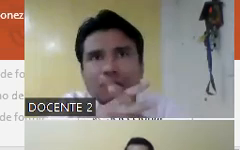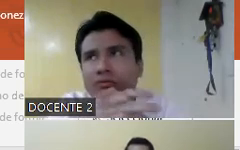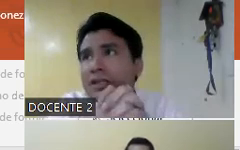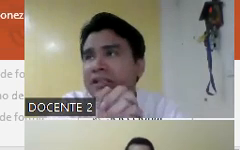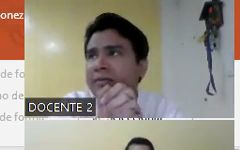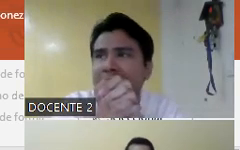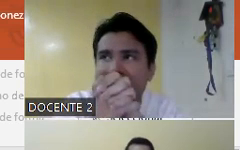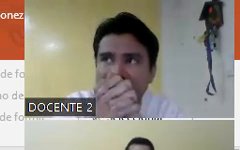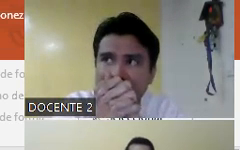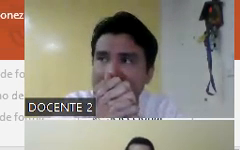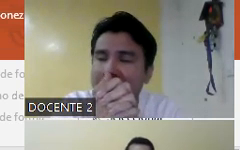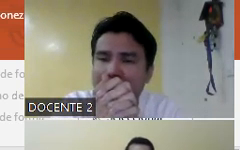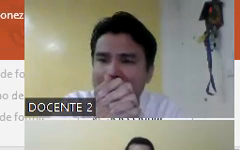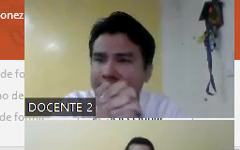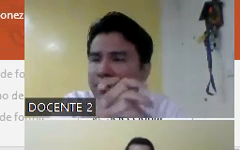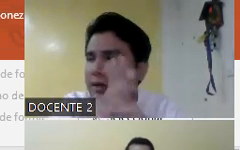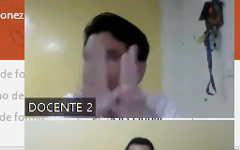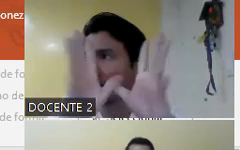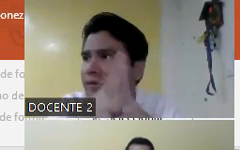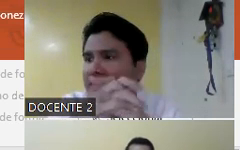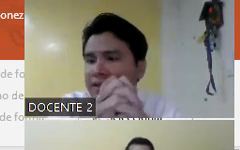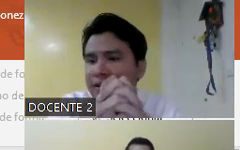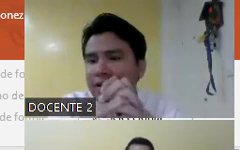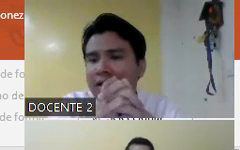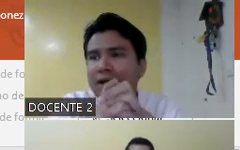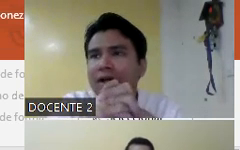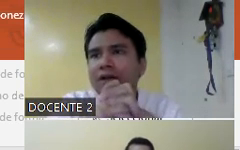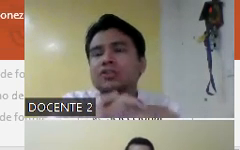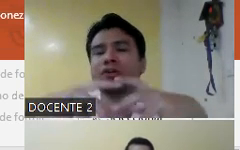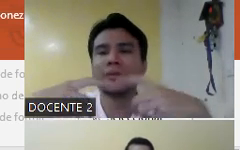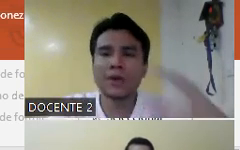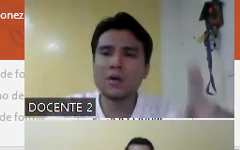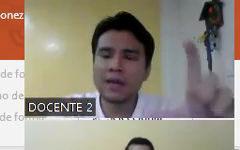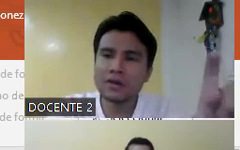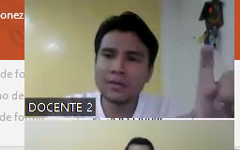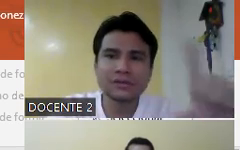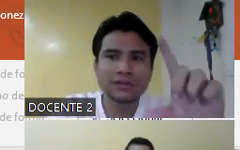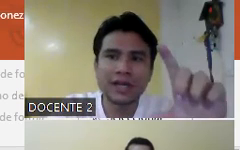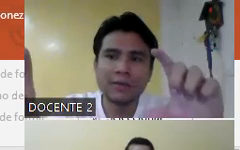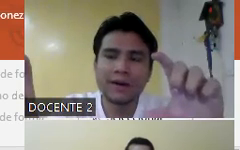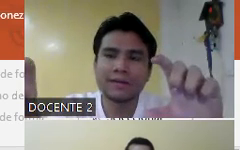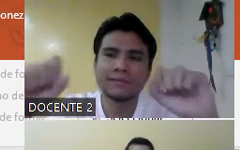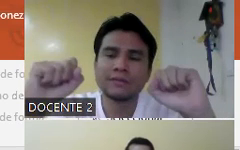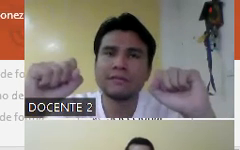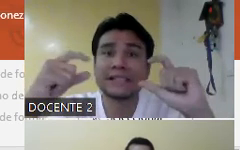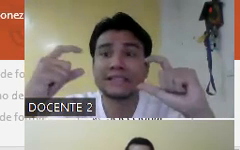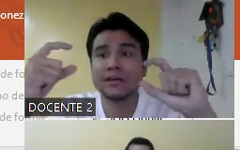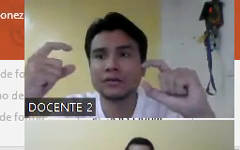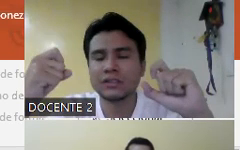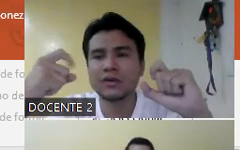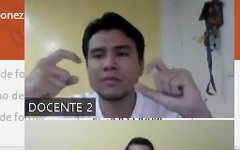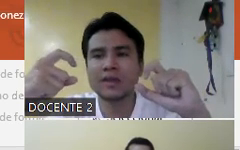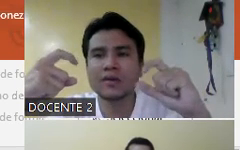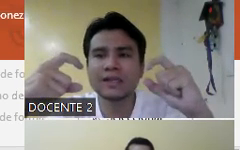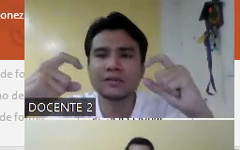muy común que ustedes tal vez vean en internet, en la televisión, en el teléfono, etc. Yo no veo medio vaso de agua